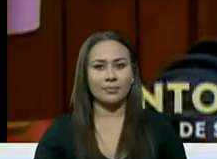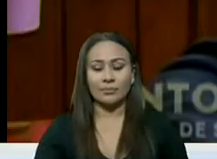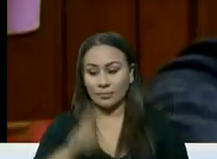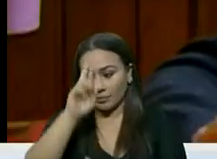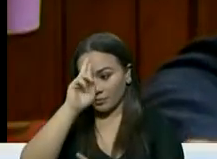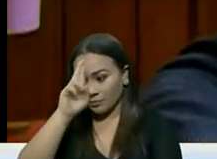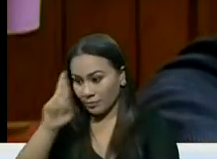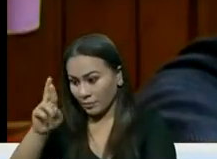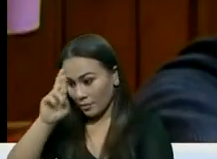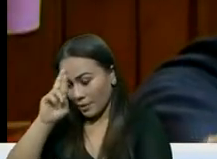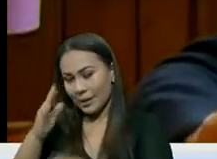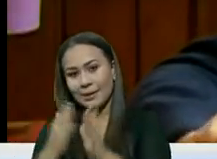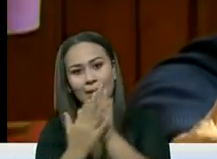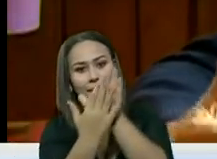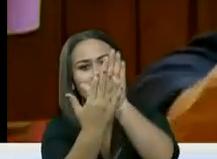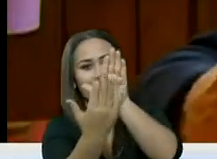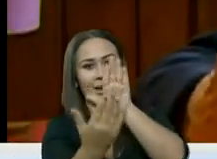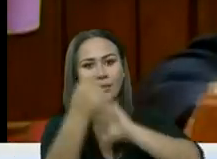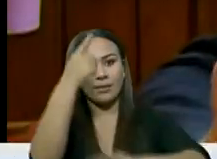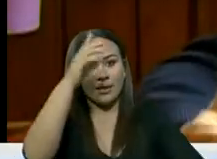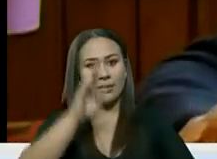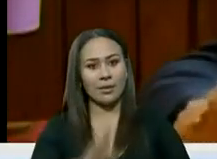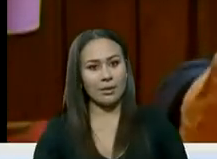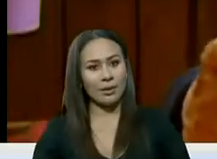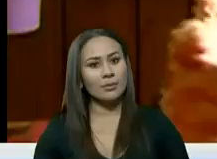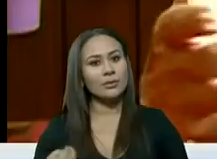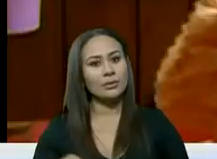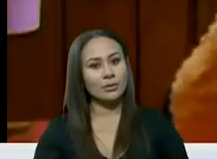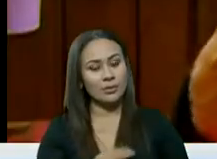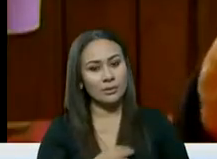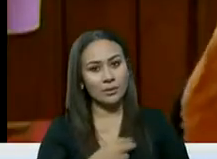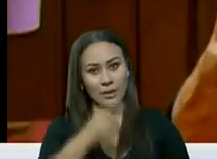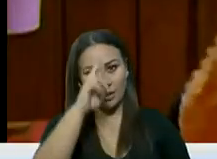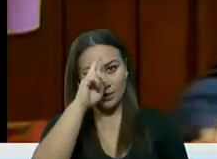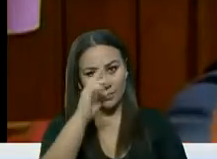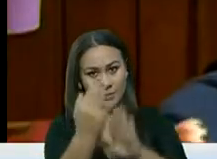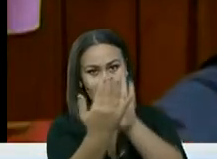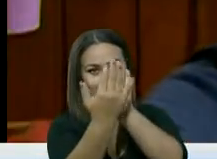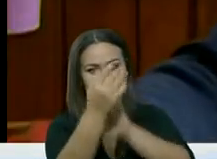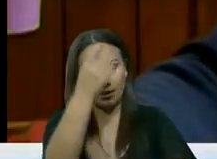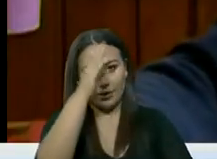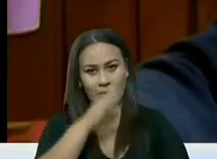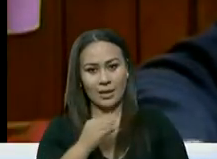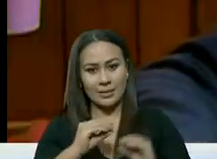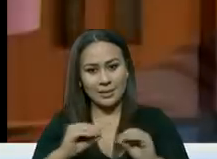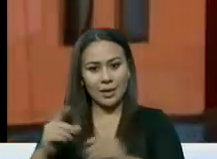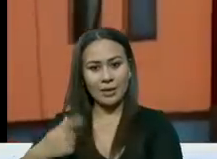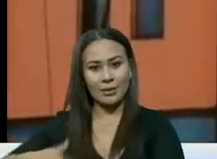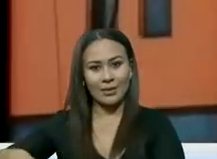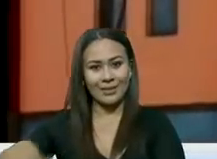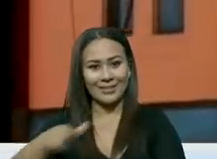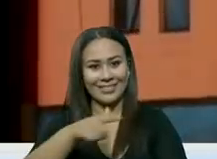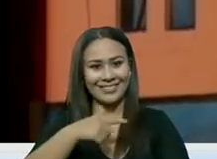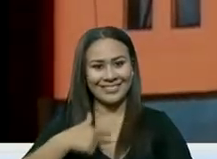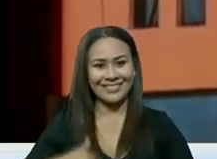dignidad delante de Dios, y si la tenemos delante de Dios, tenemos que manifestarla entre nosotros.